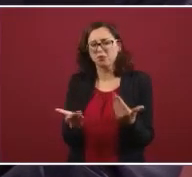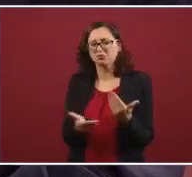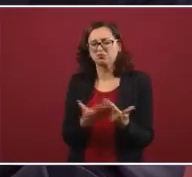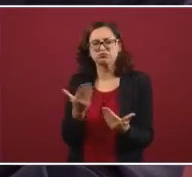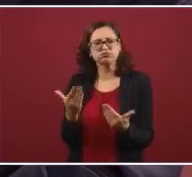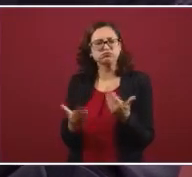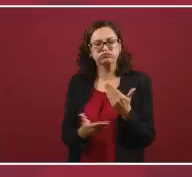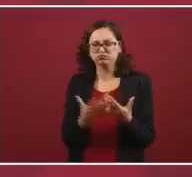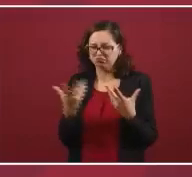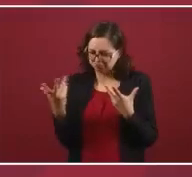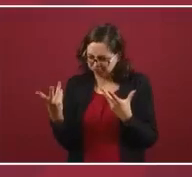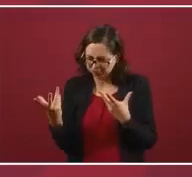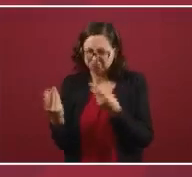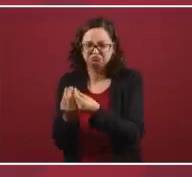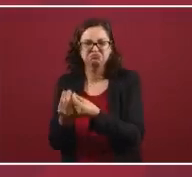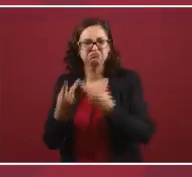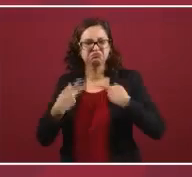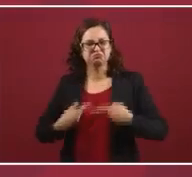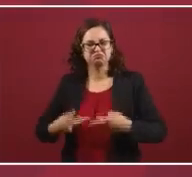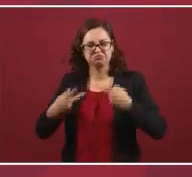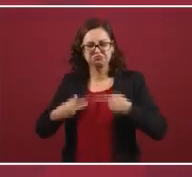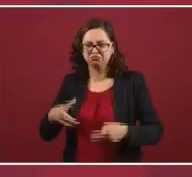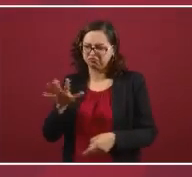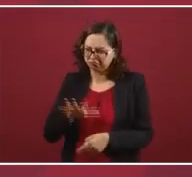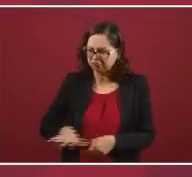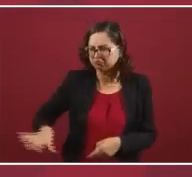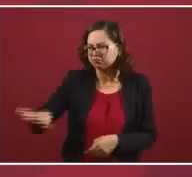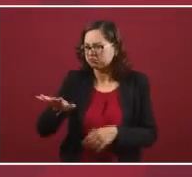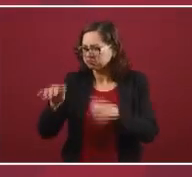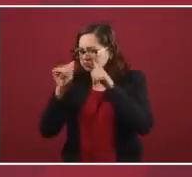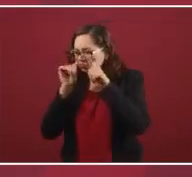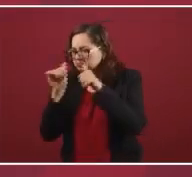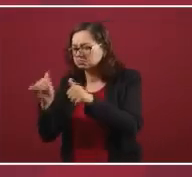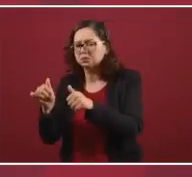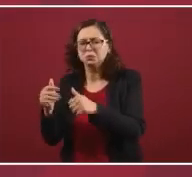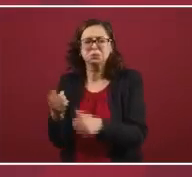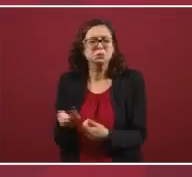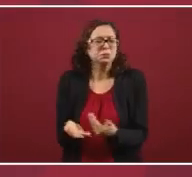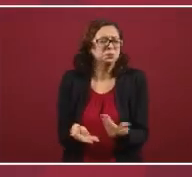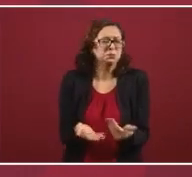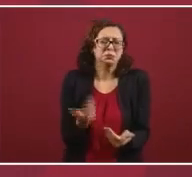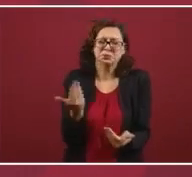se ocupan de lo que le pasa al pueblo,